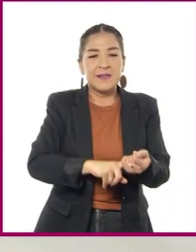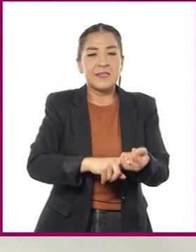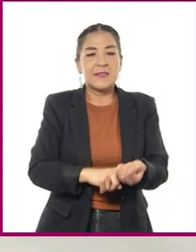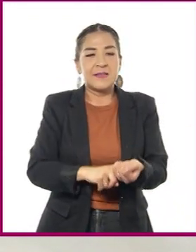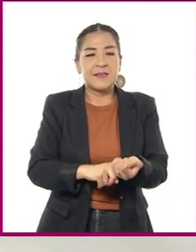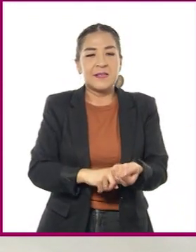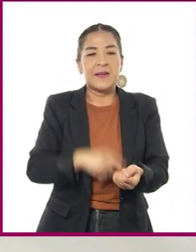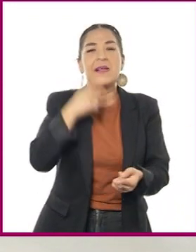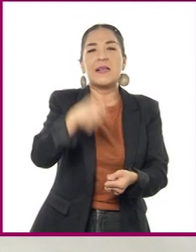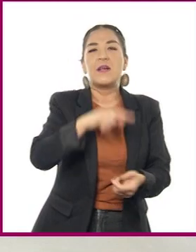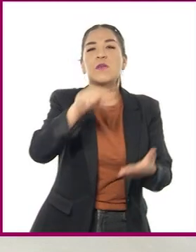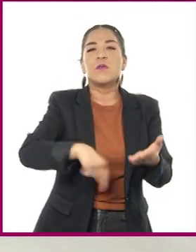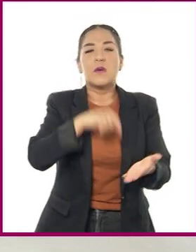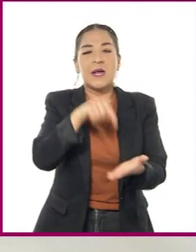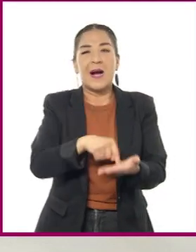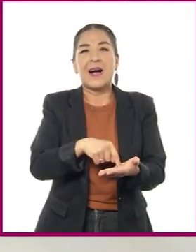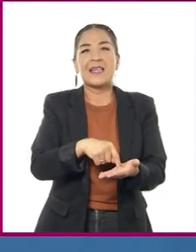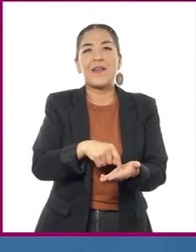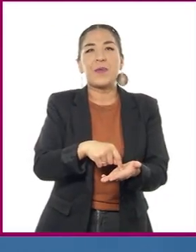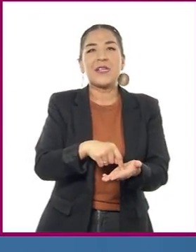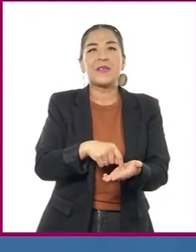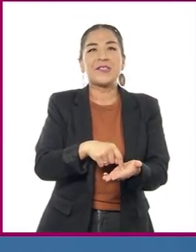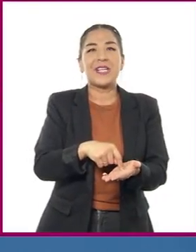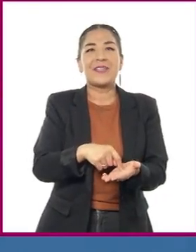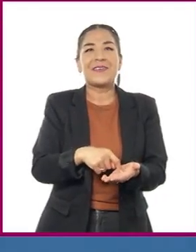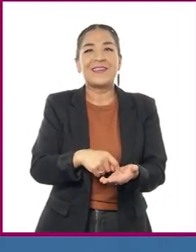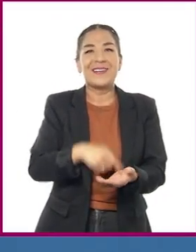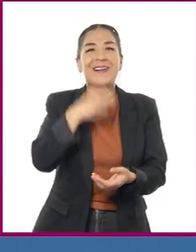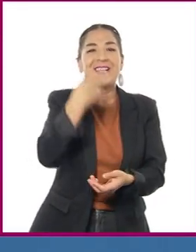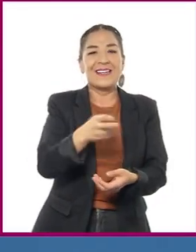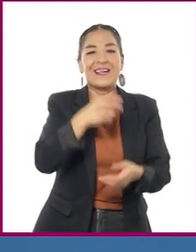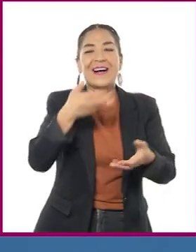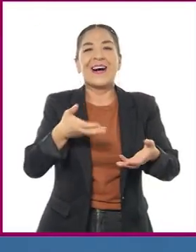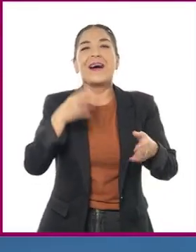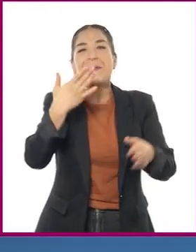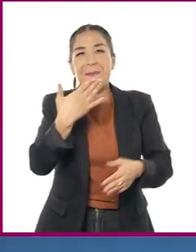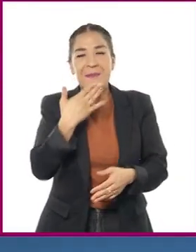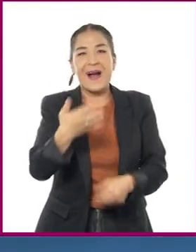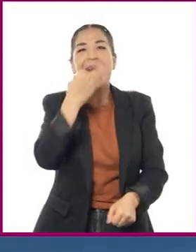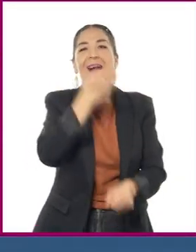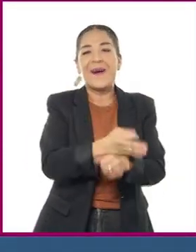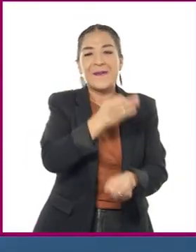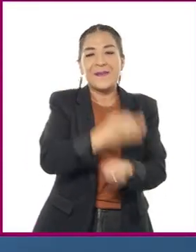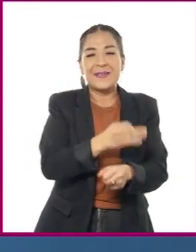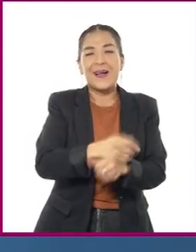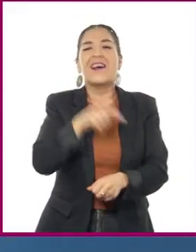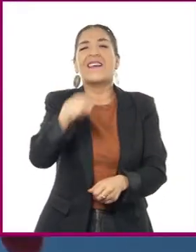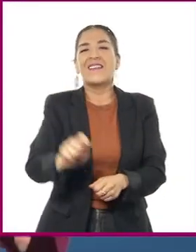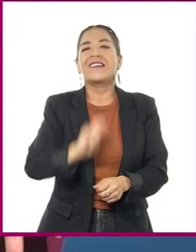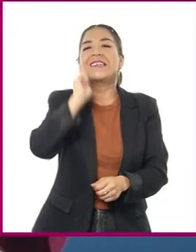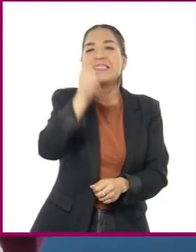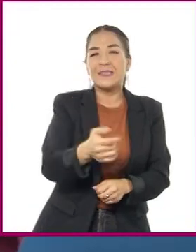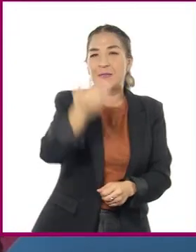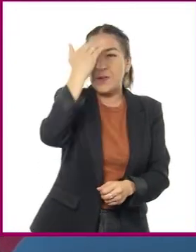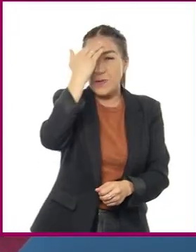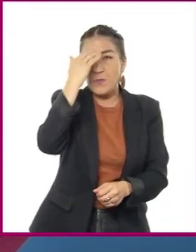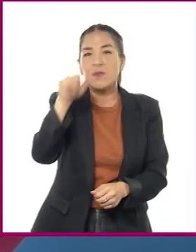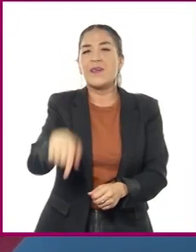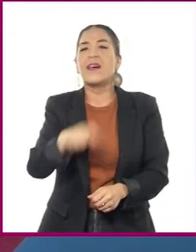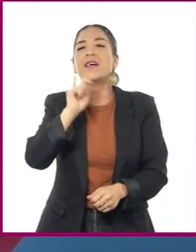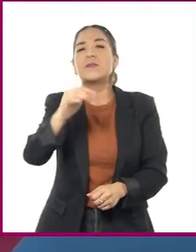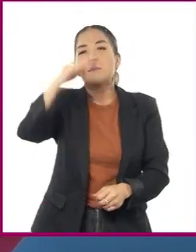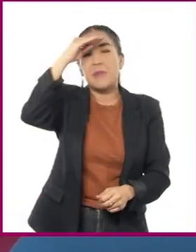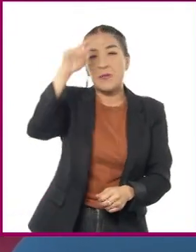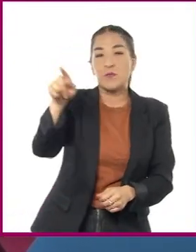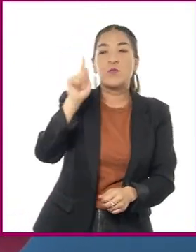de los sectores en los que se clasifican. Muy bien, ahora, ¿qué les parece si conocemos lo que